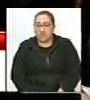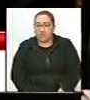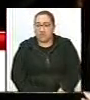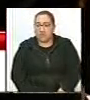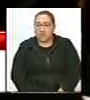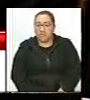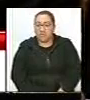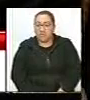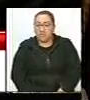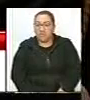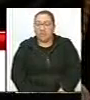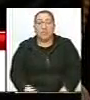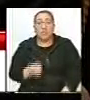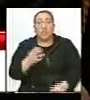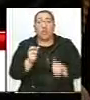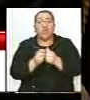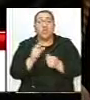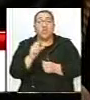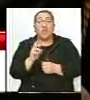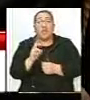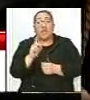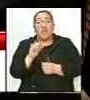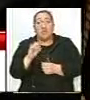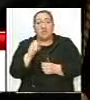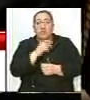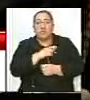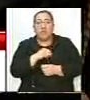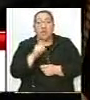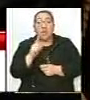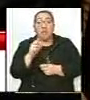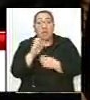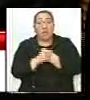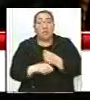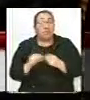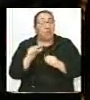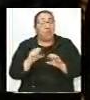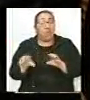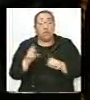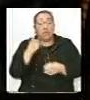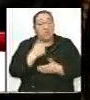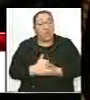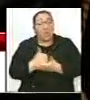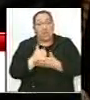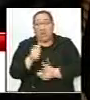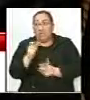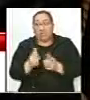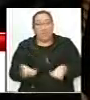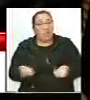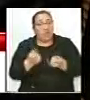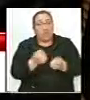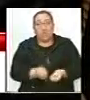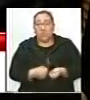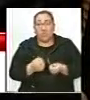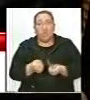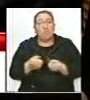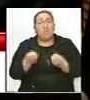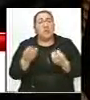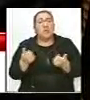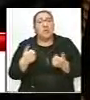café. En el país poco se ha hecho para ayudar a los agricultores. Más bien hemos